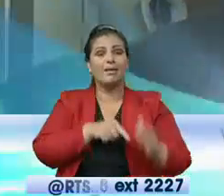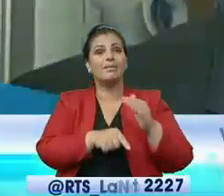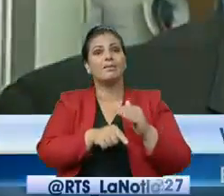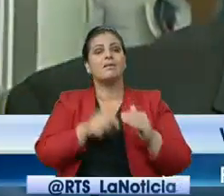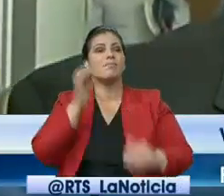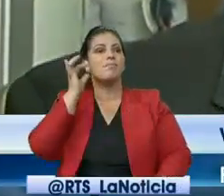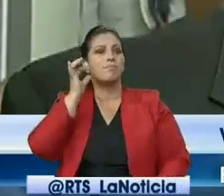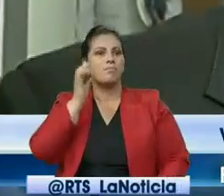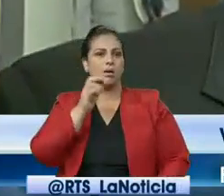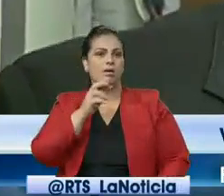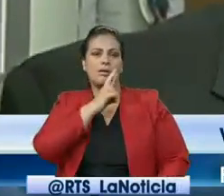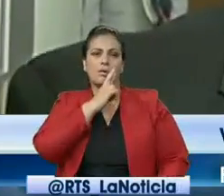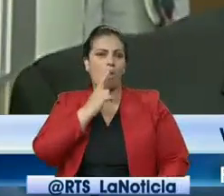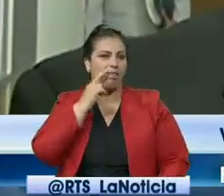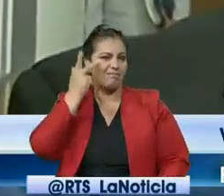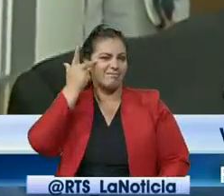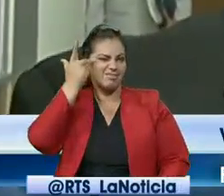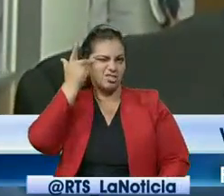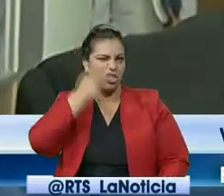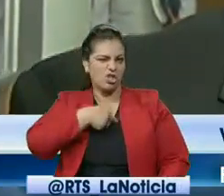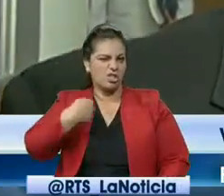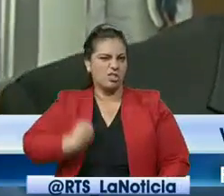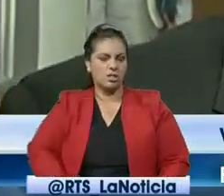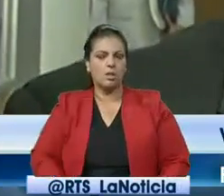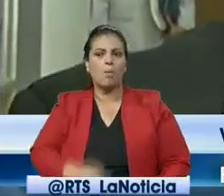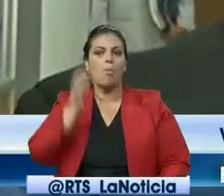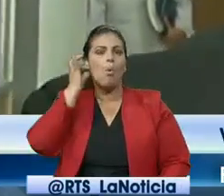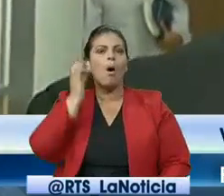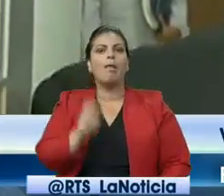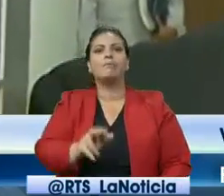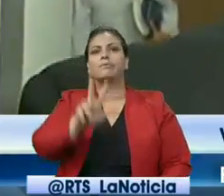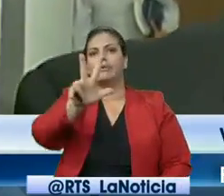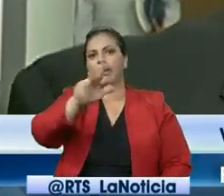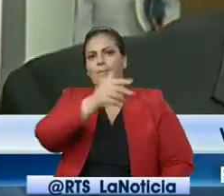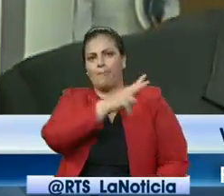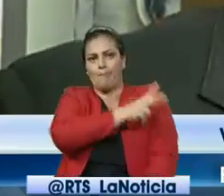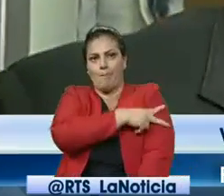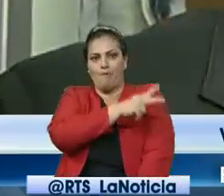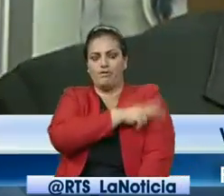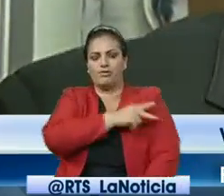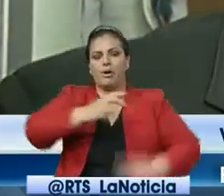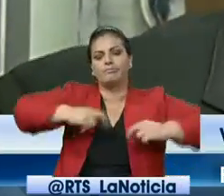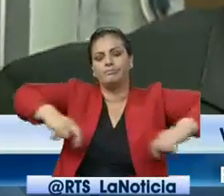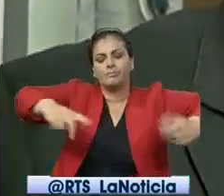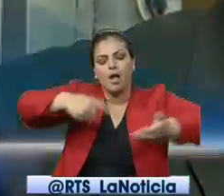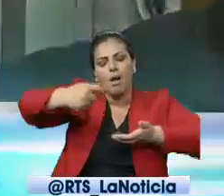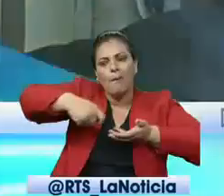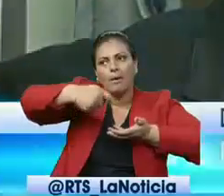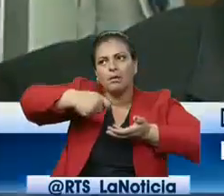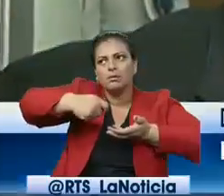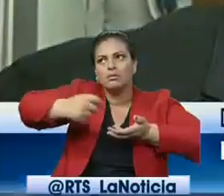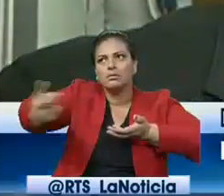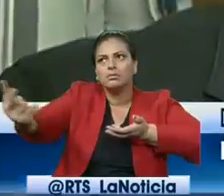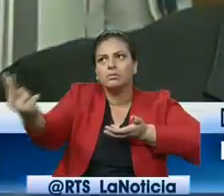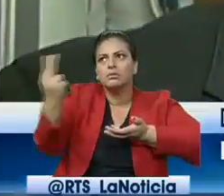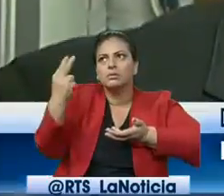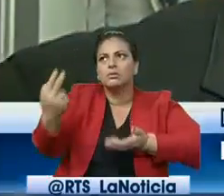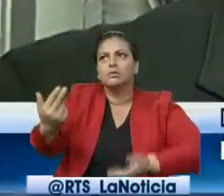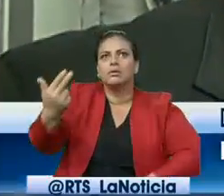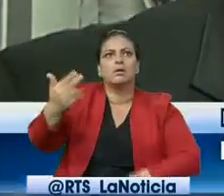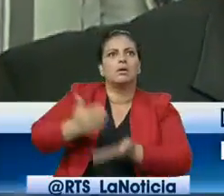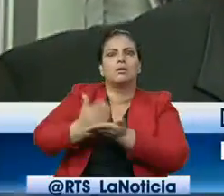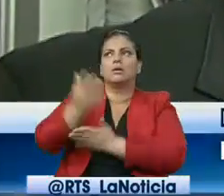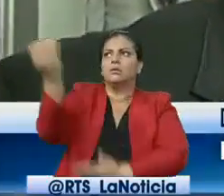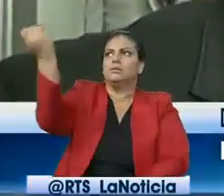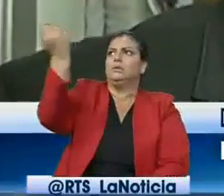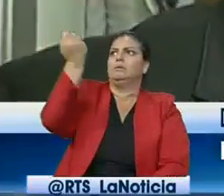dicho chifa. Posteriormente ellos alertan a la policía, se da una persecución a través de las características dadas por estos ciudadanos, en la cual llegan